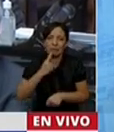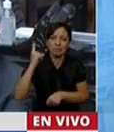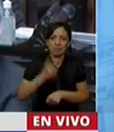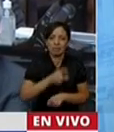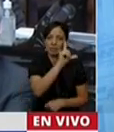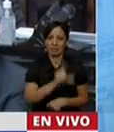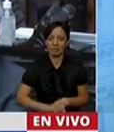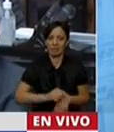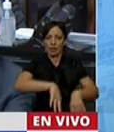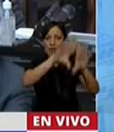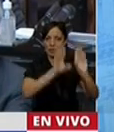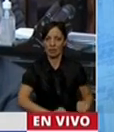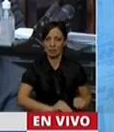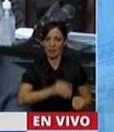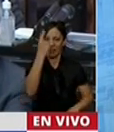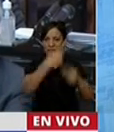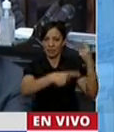de las mujeres